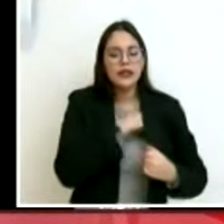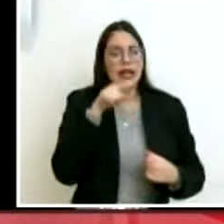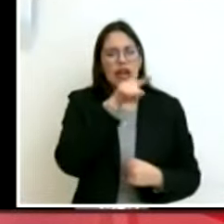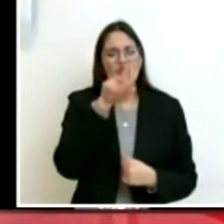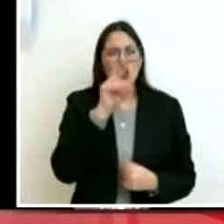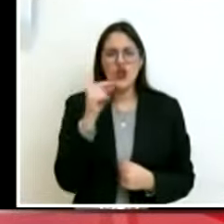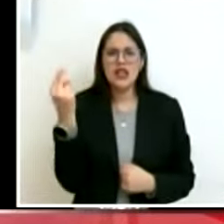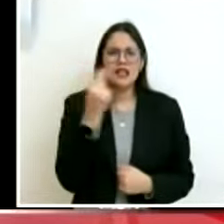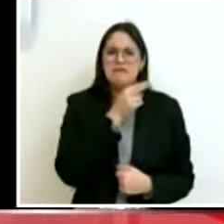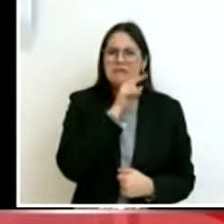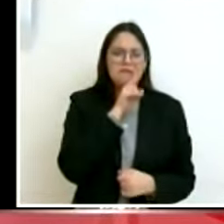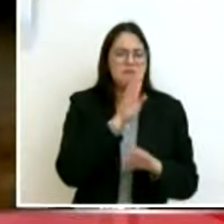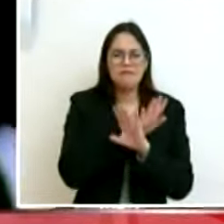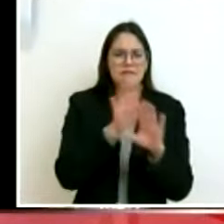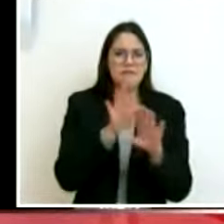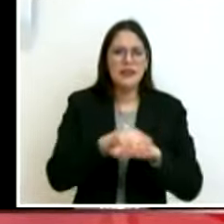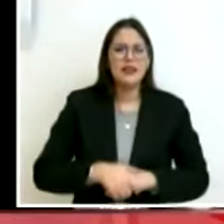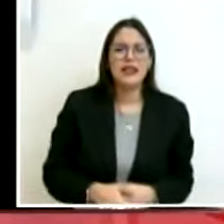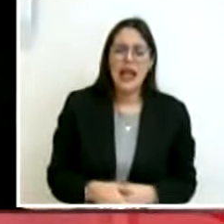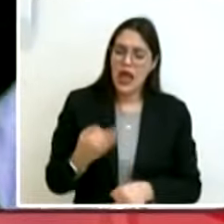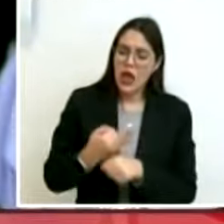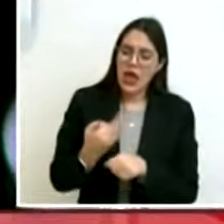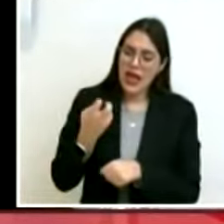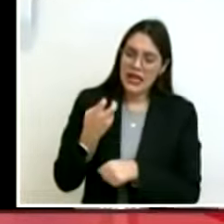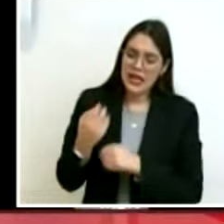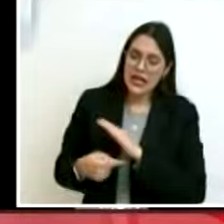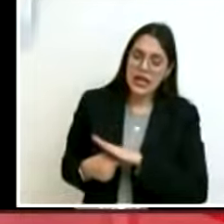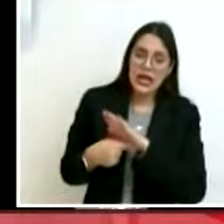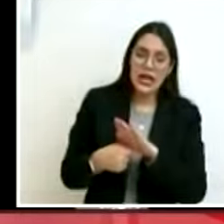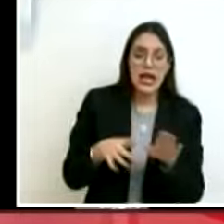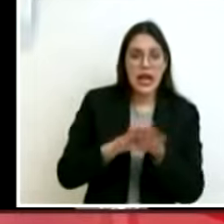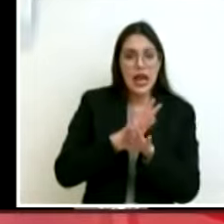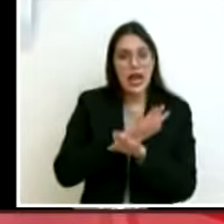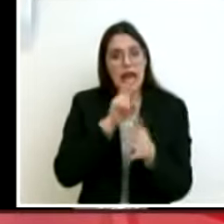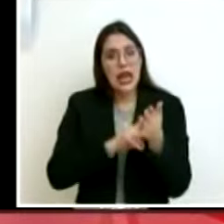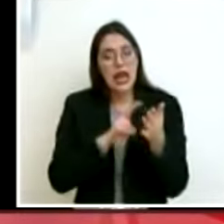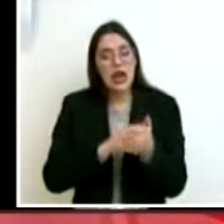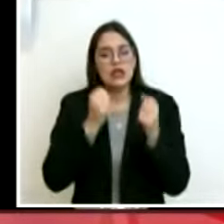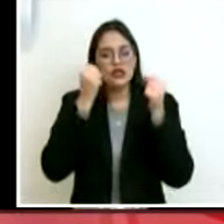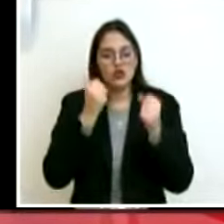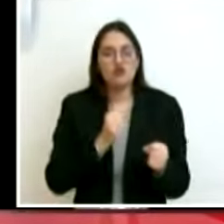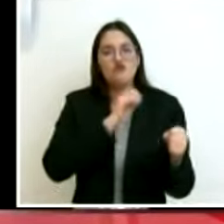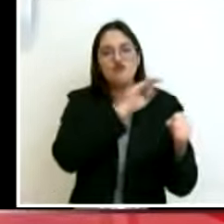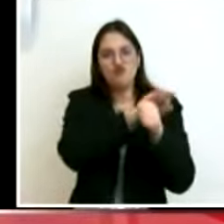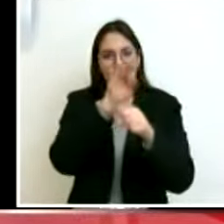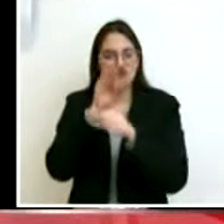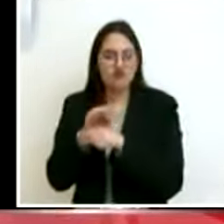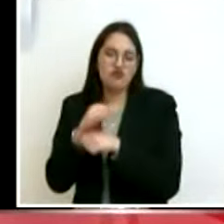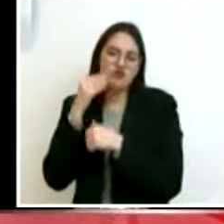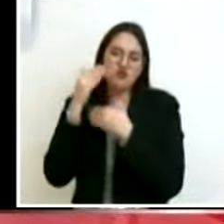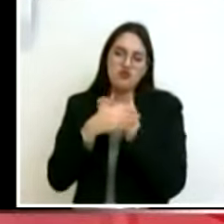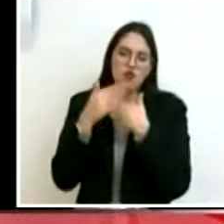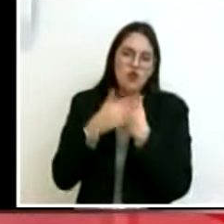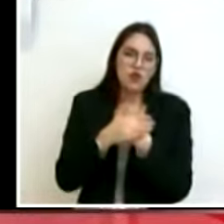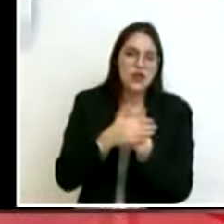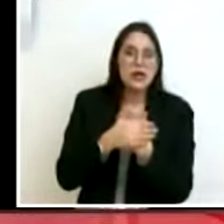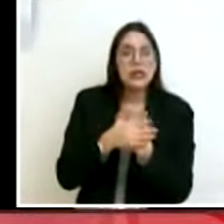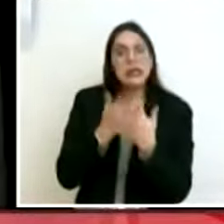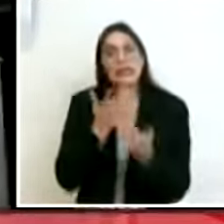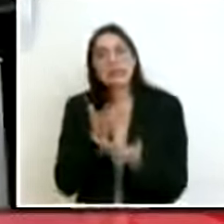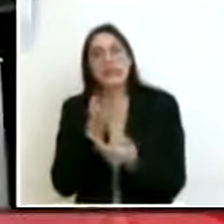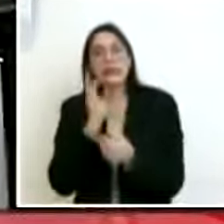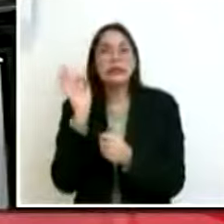preocuparse, porque con esta reforma están garantizados que no van a estar a expensas